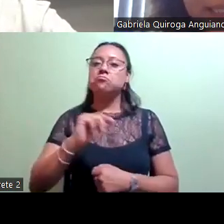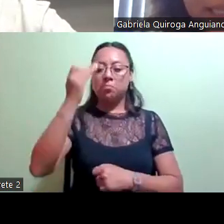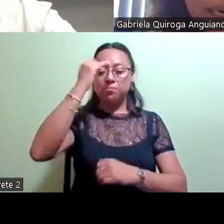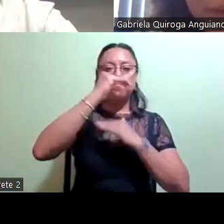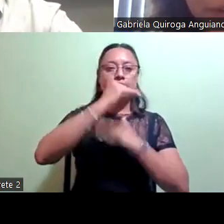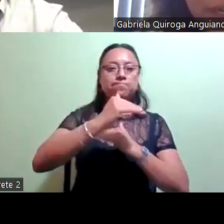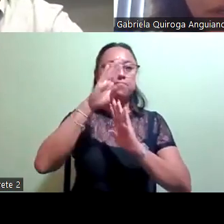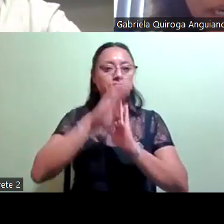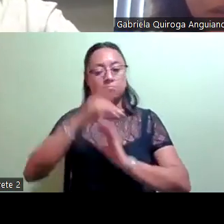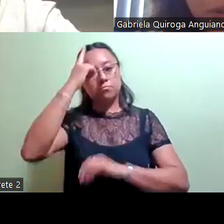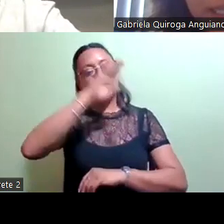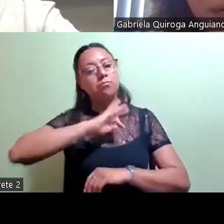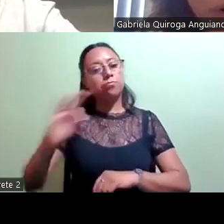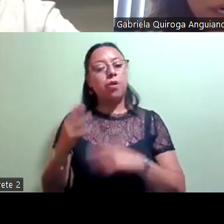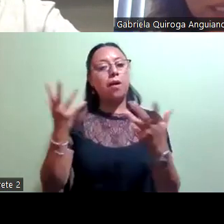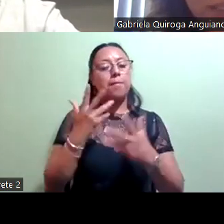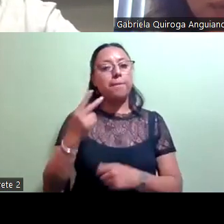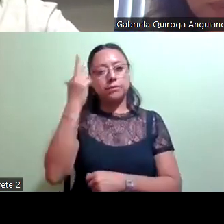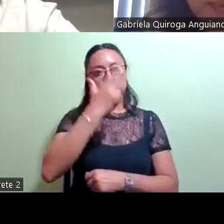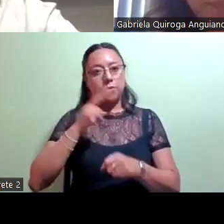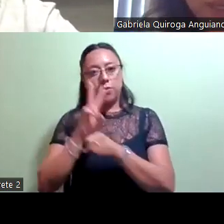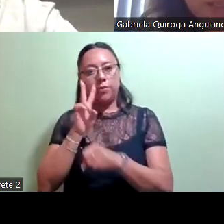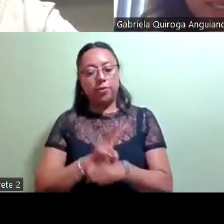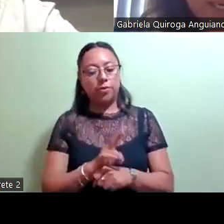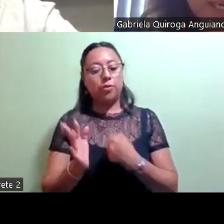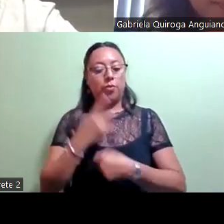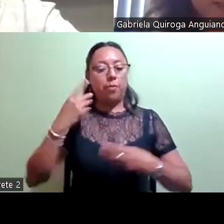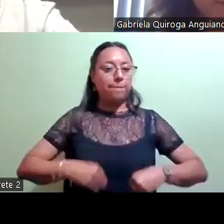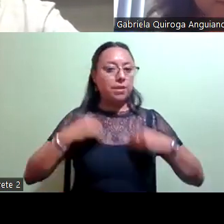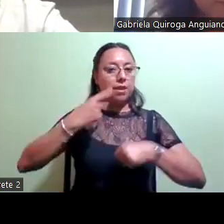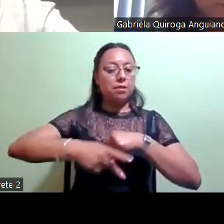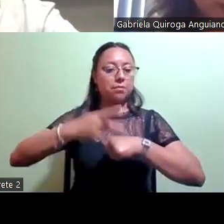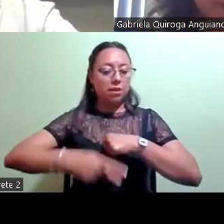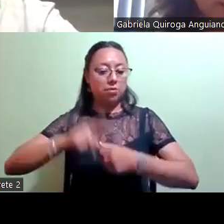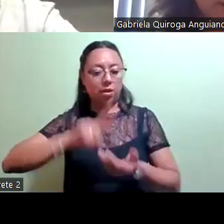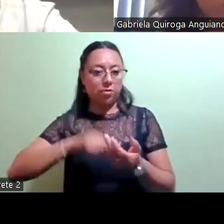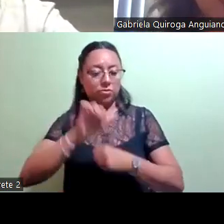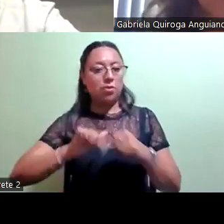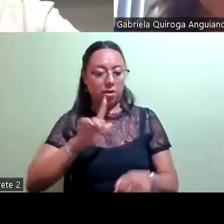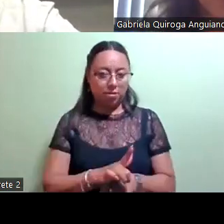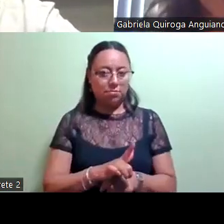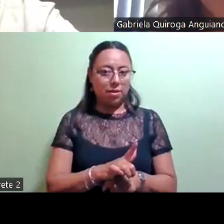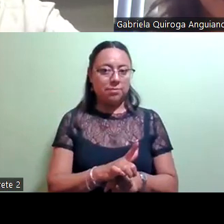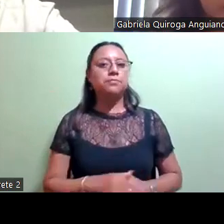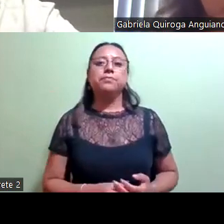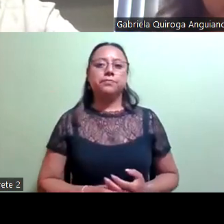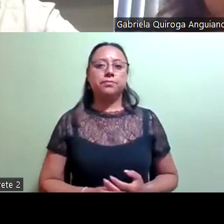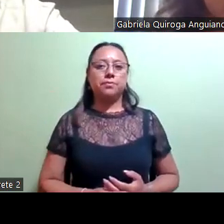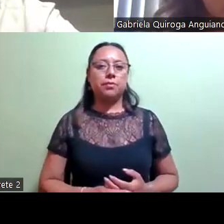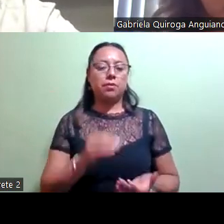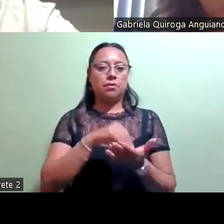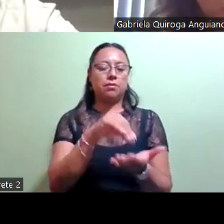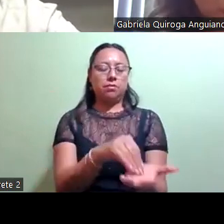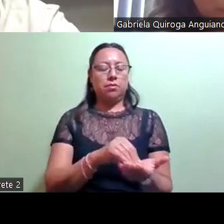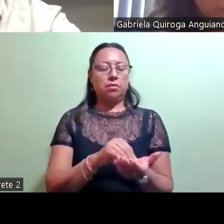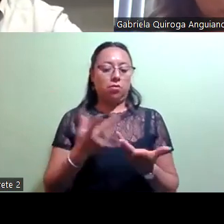para realizar la verificación en casos de que corra riesgo la vida del animal o su integridad